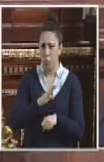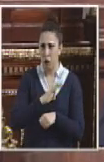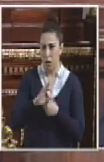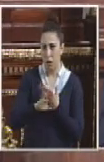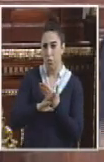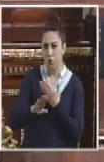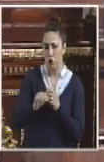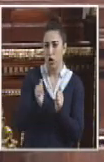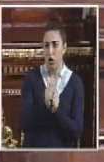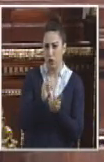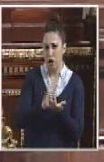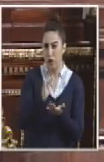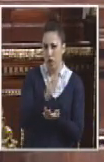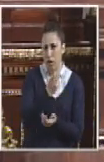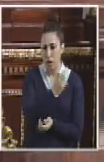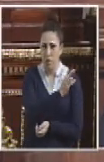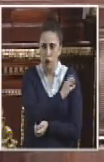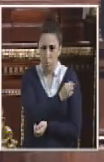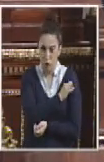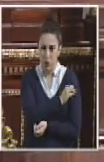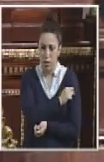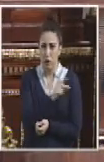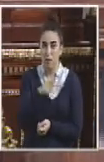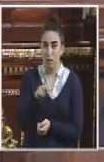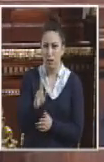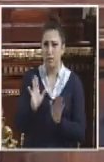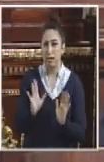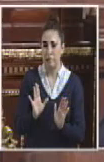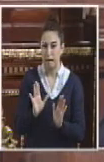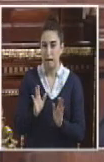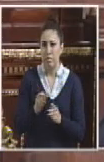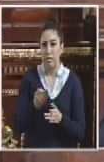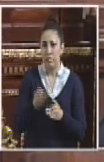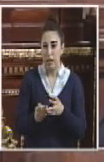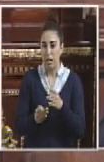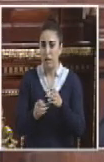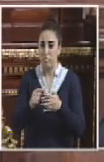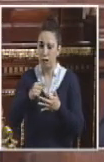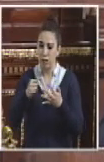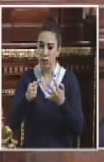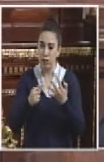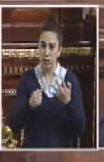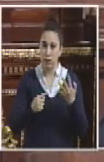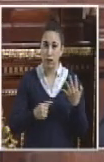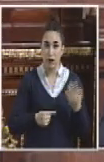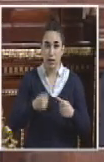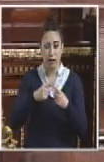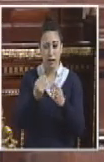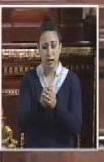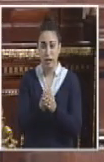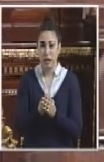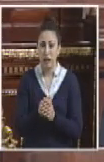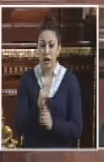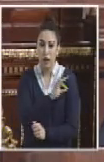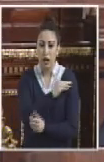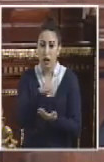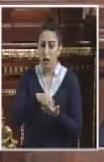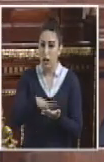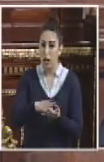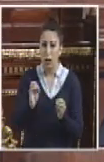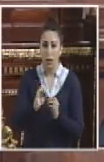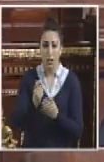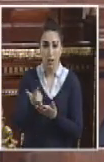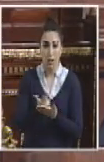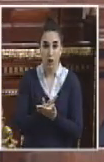con la vacuna, pero hay infinidad de vacunas que no se anotan. Y aquí hemos vivido la experiencia